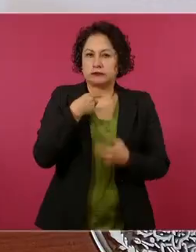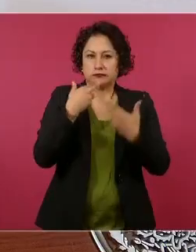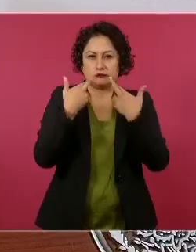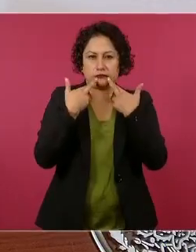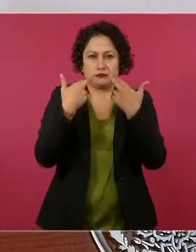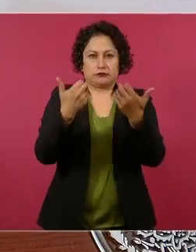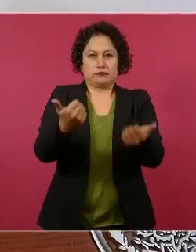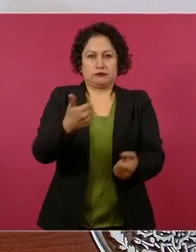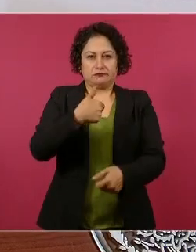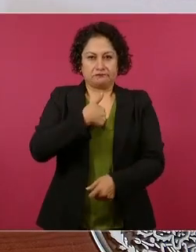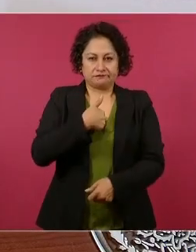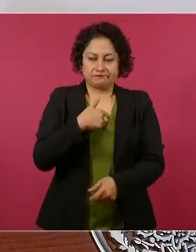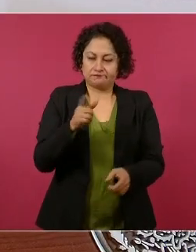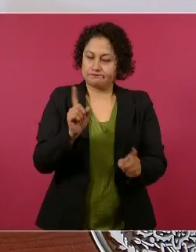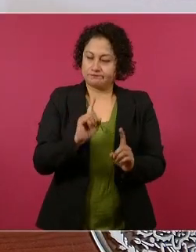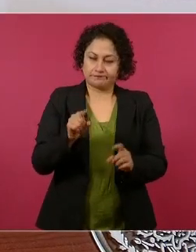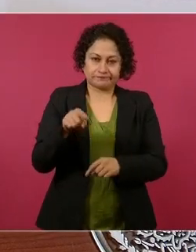pero eso sí,